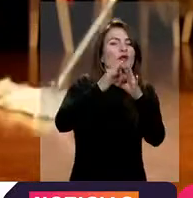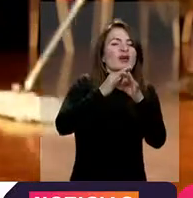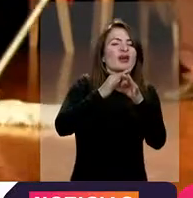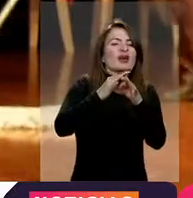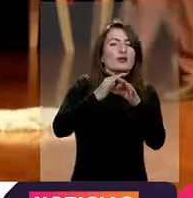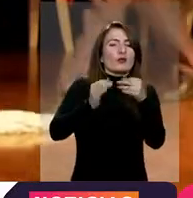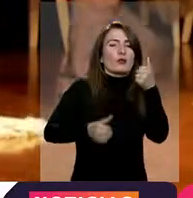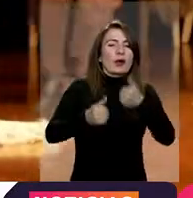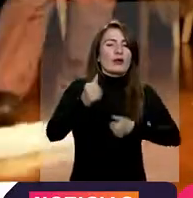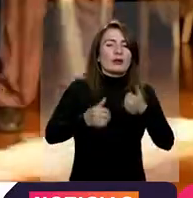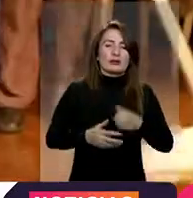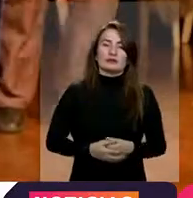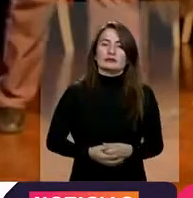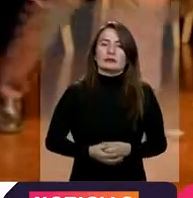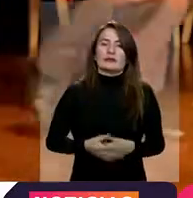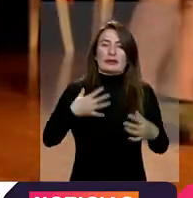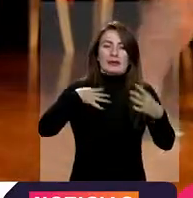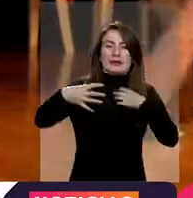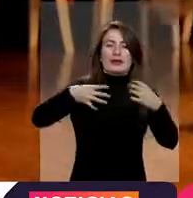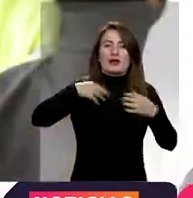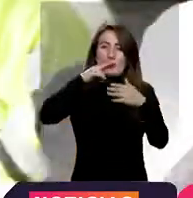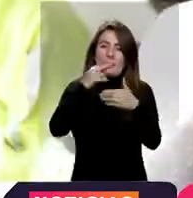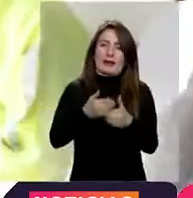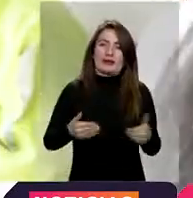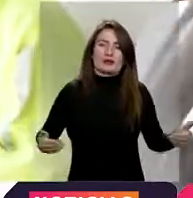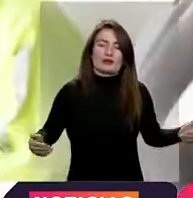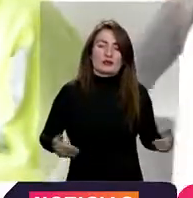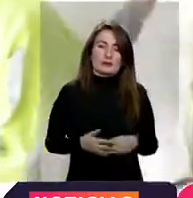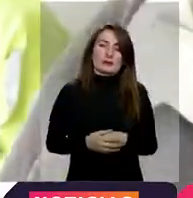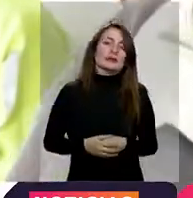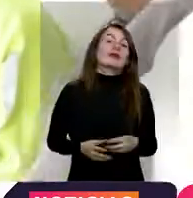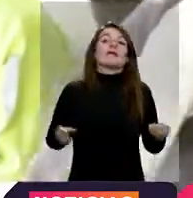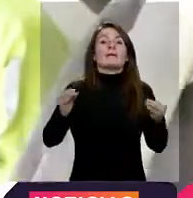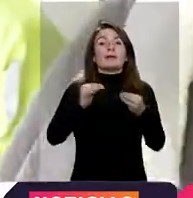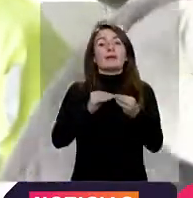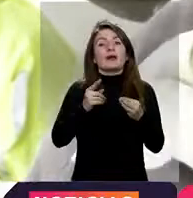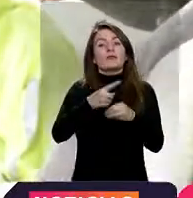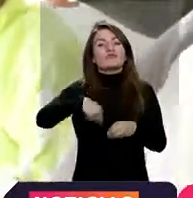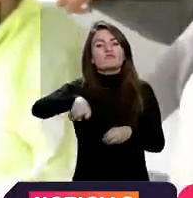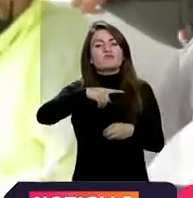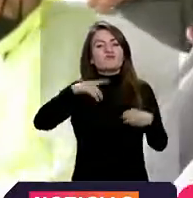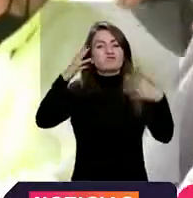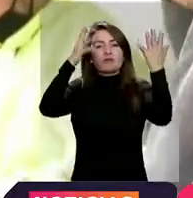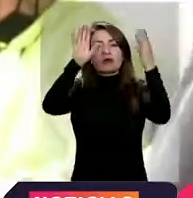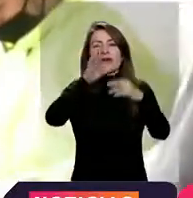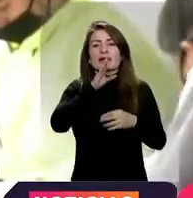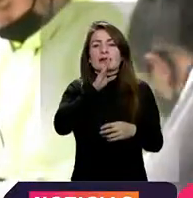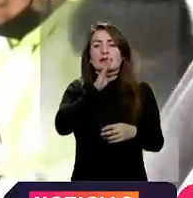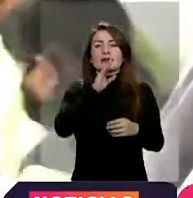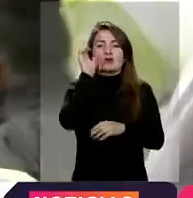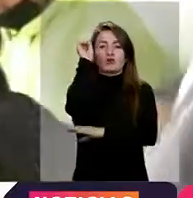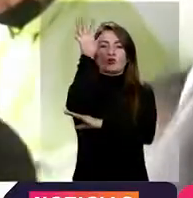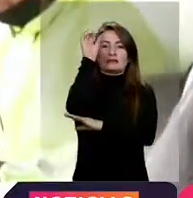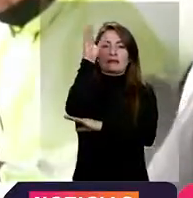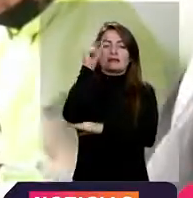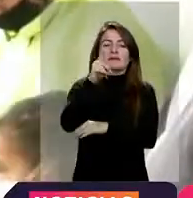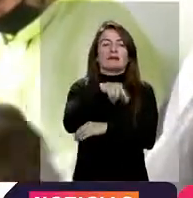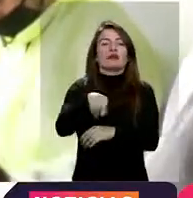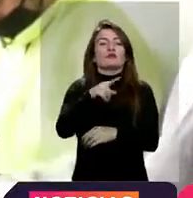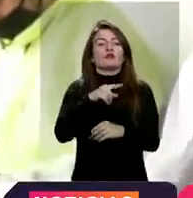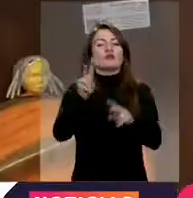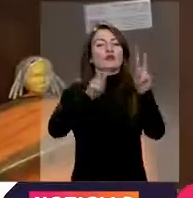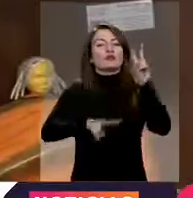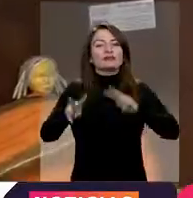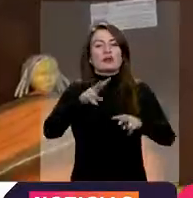dado al teatro para niños. También son protagonistas de esta celebración la exposición de El Títere Museo de Historia